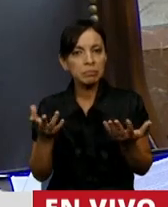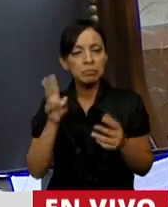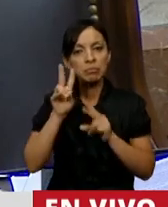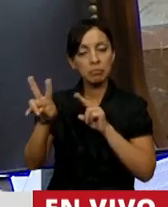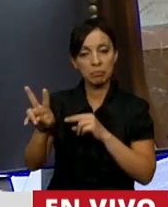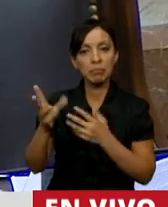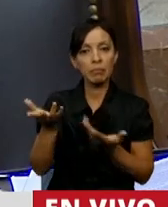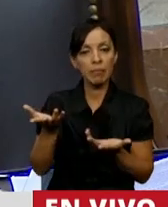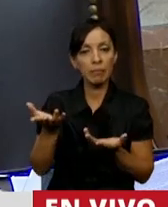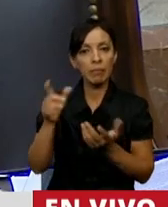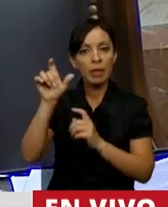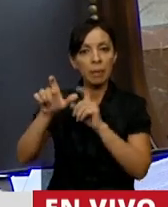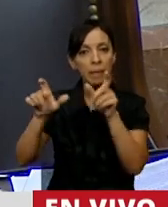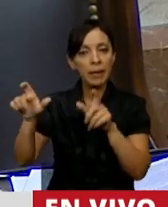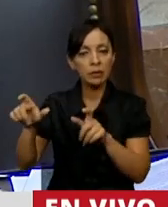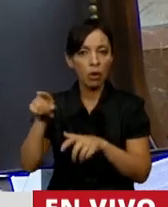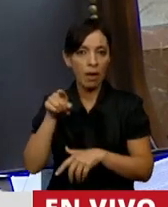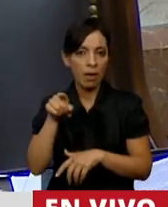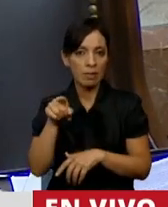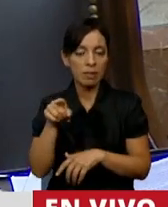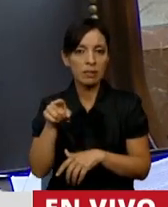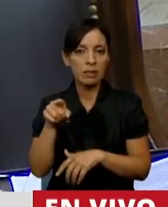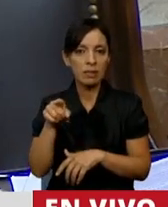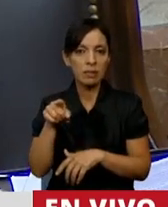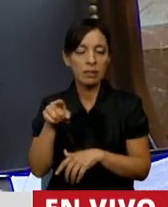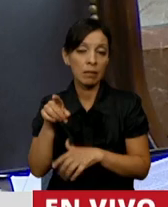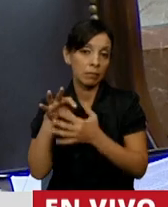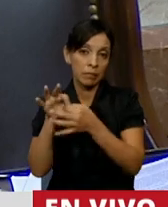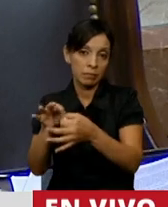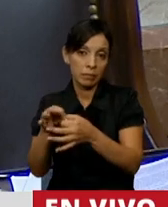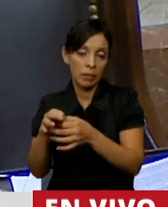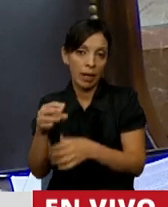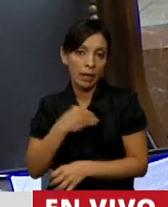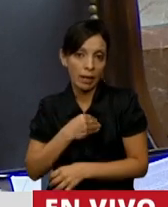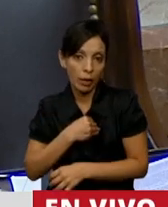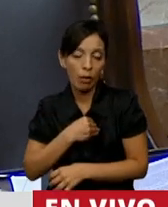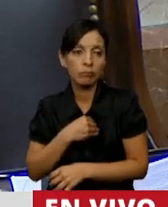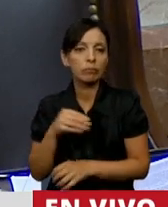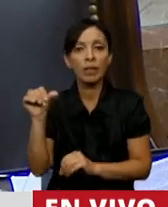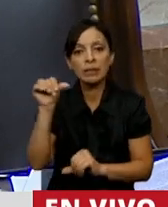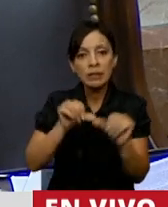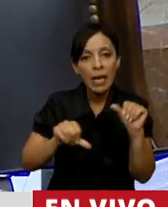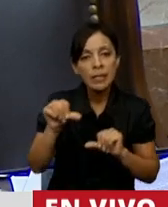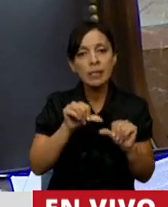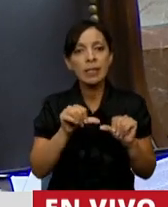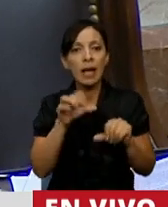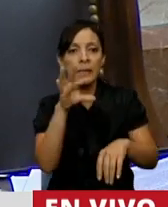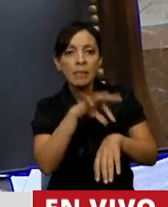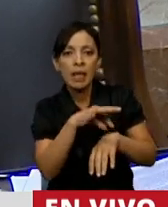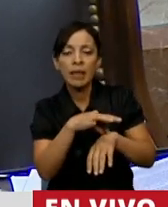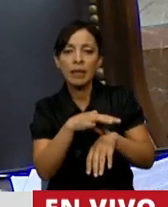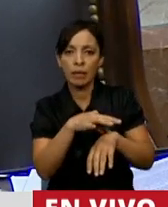escuchamos gente que viene de la religión, gente que viene de la ciencia,